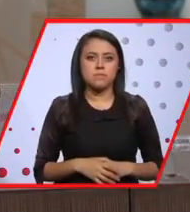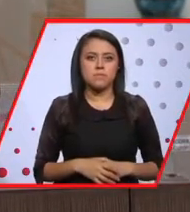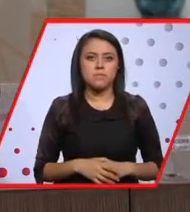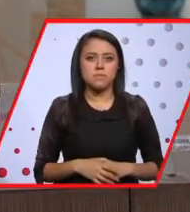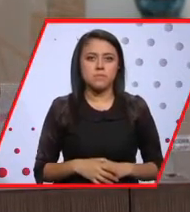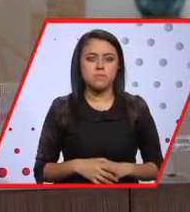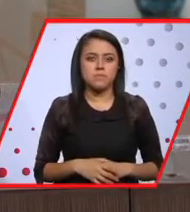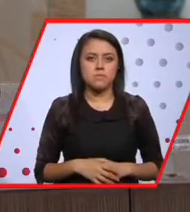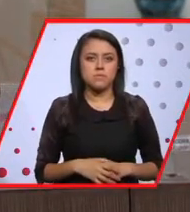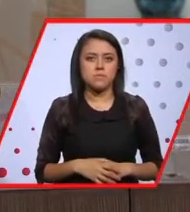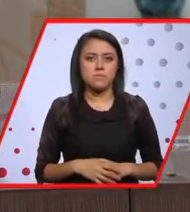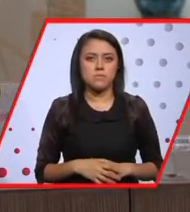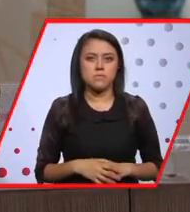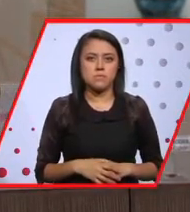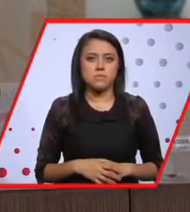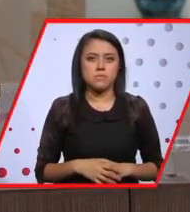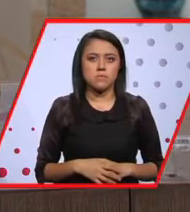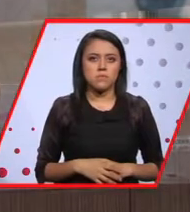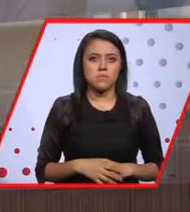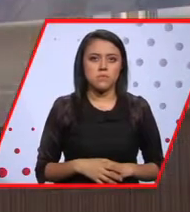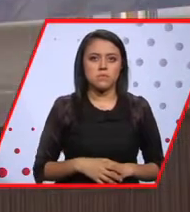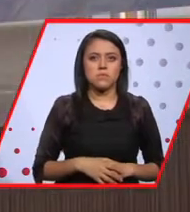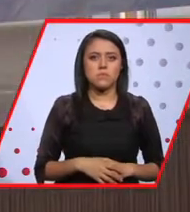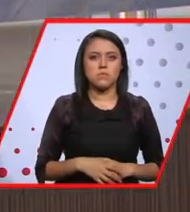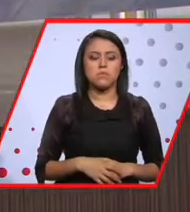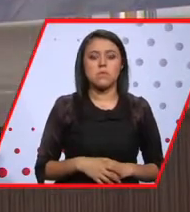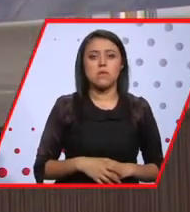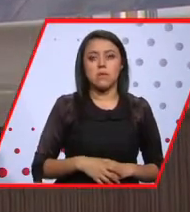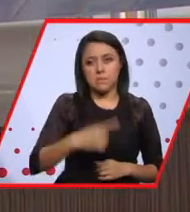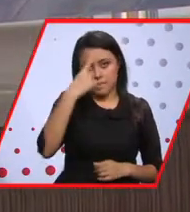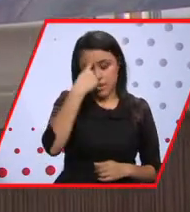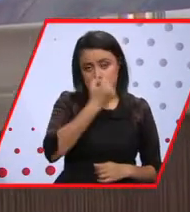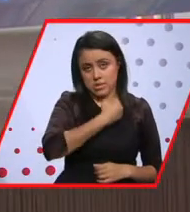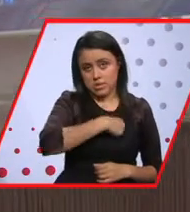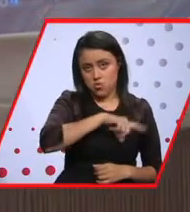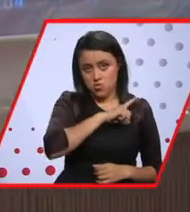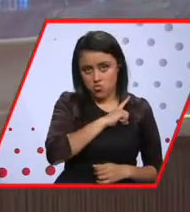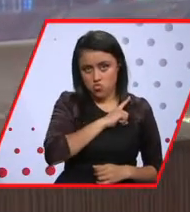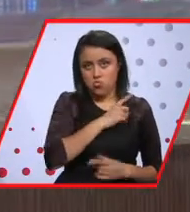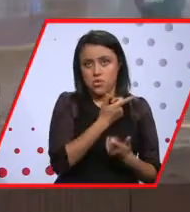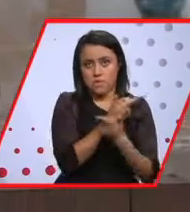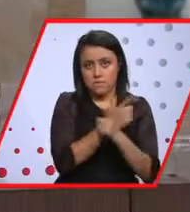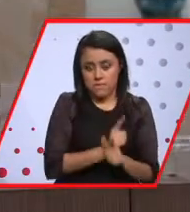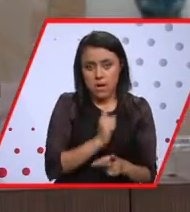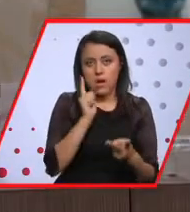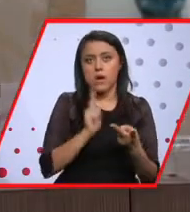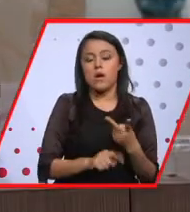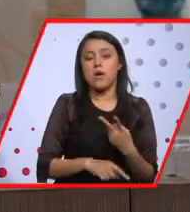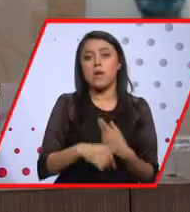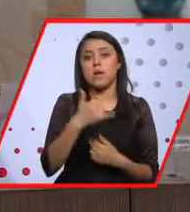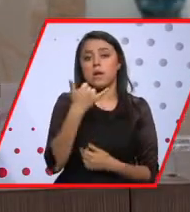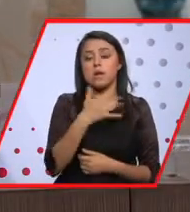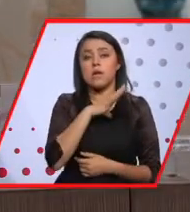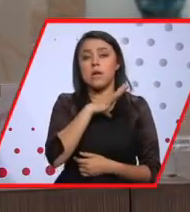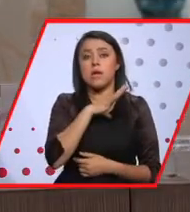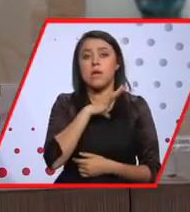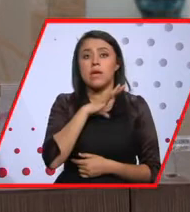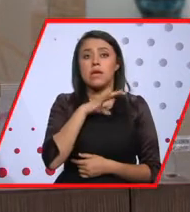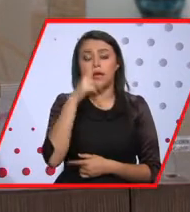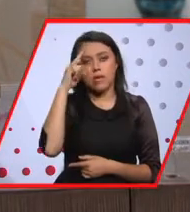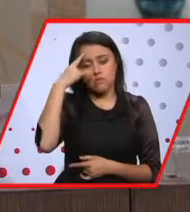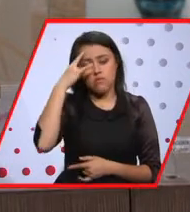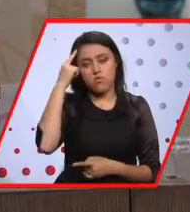vi aquí, que si repito el título, es Para sanar, liberar y exorcizar. 20 años de experiencia de uno de los